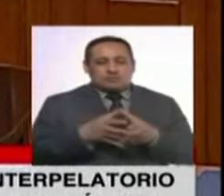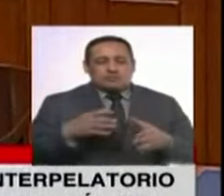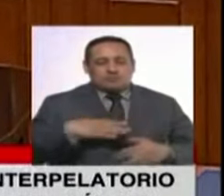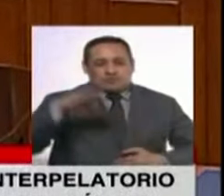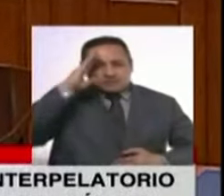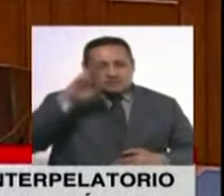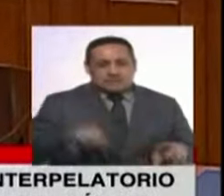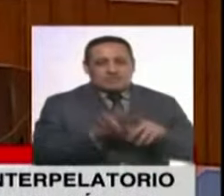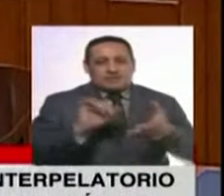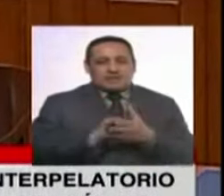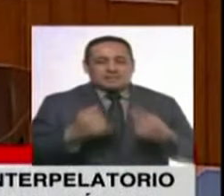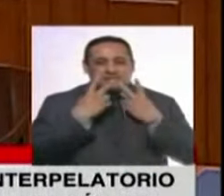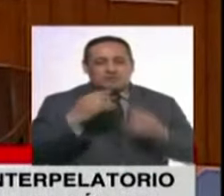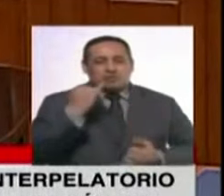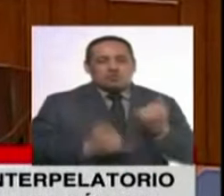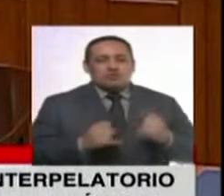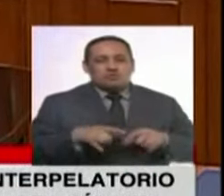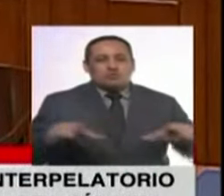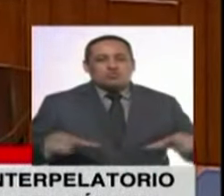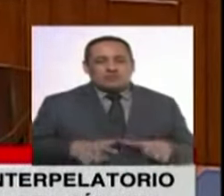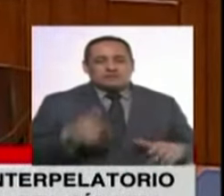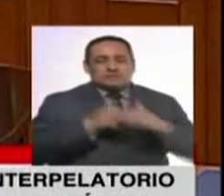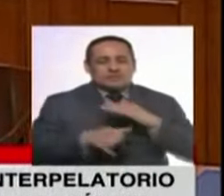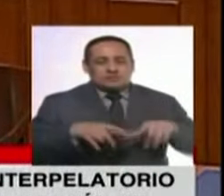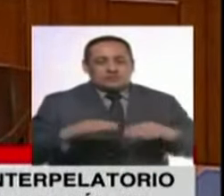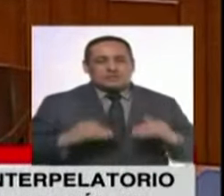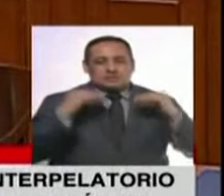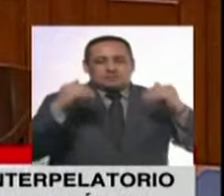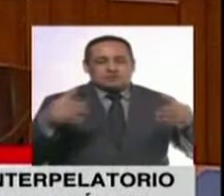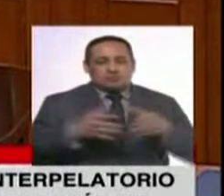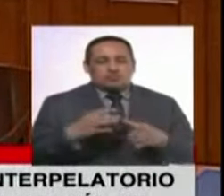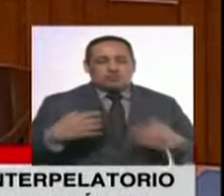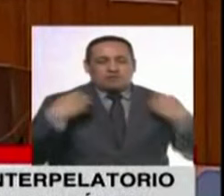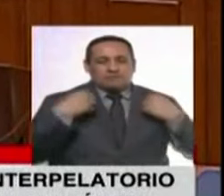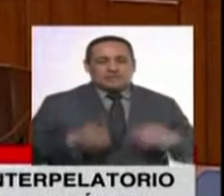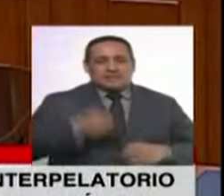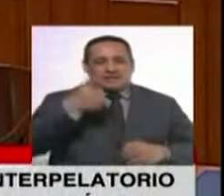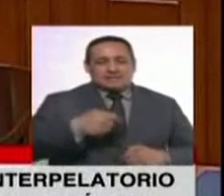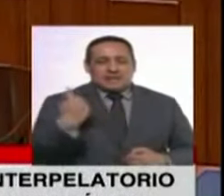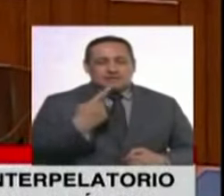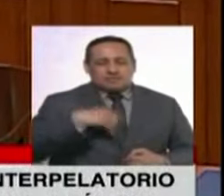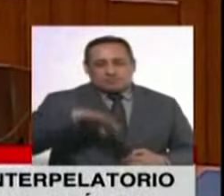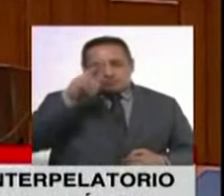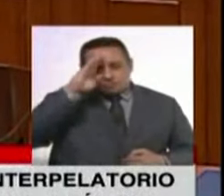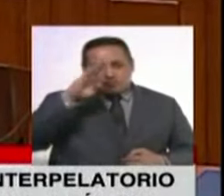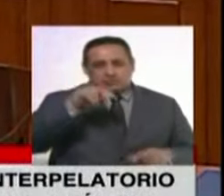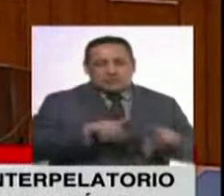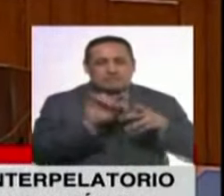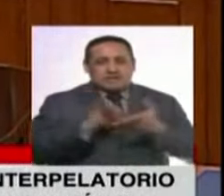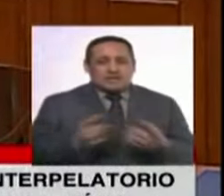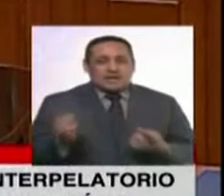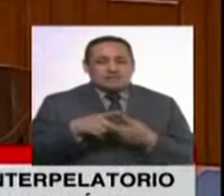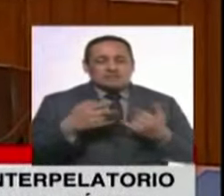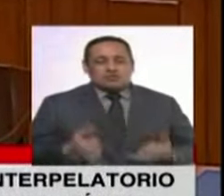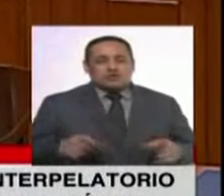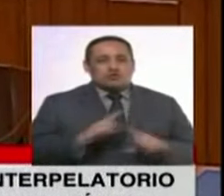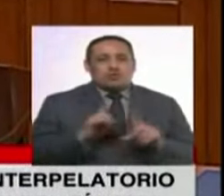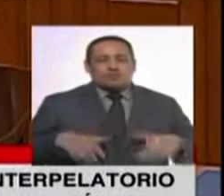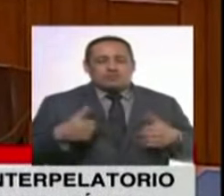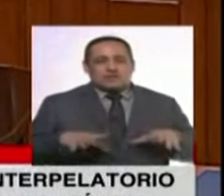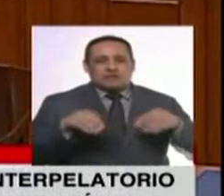ocupan los últimos lugares dentro del escalafón de oficiales generales de la Policía Nacional por lo que la fecha no